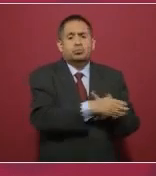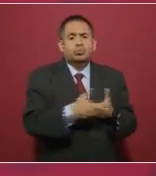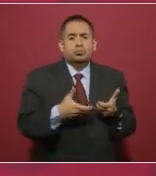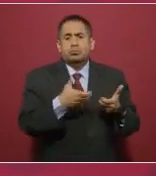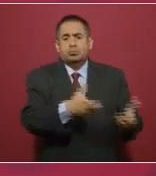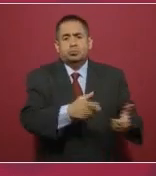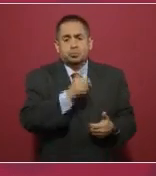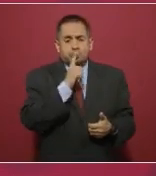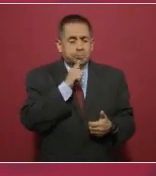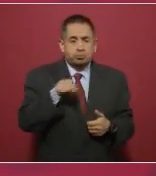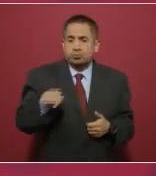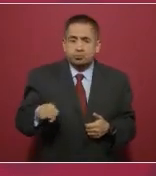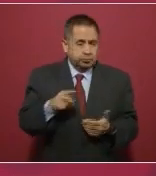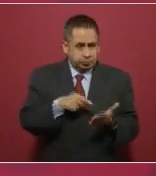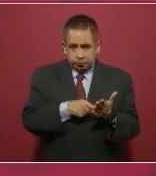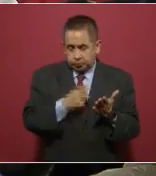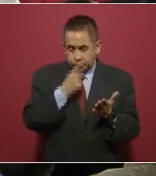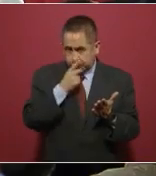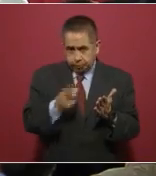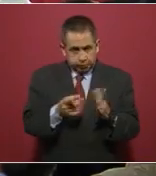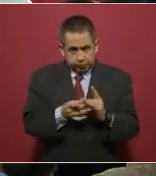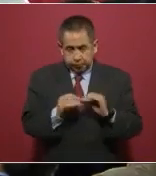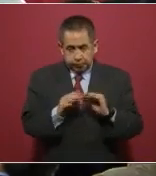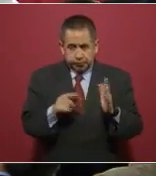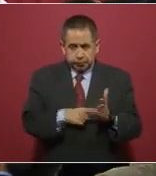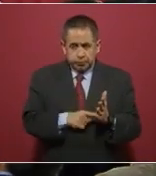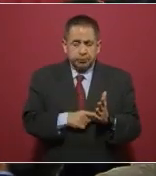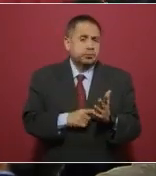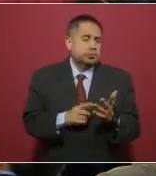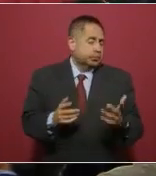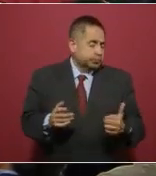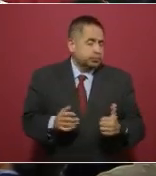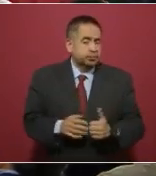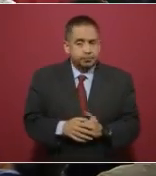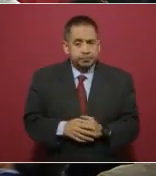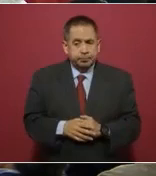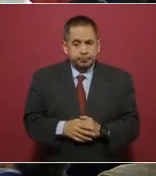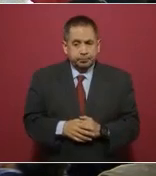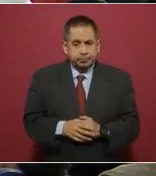en acciones vinculadas a la seguridad pública.